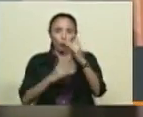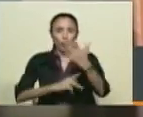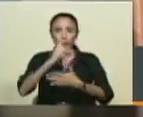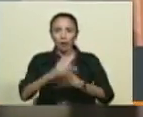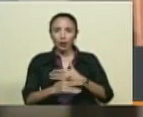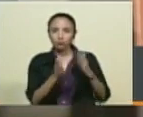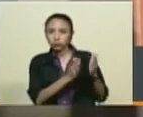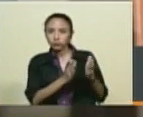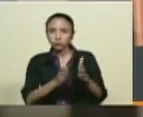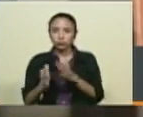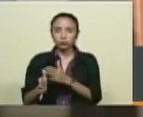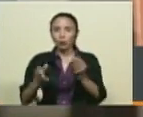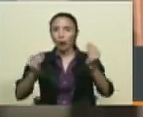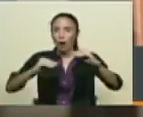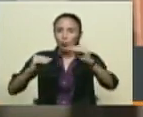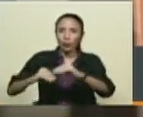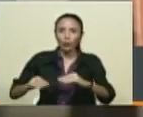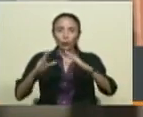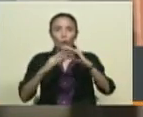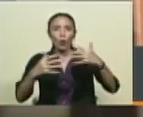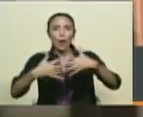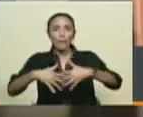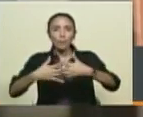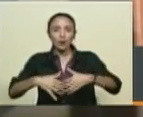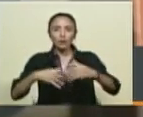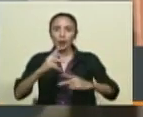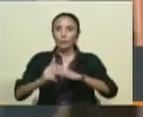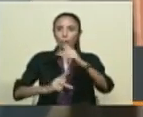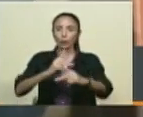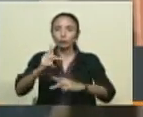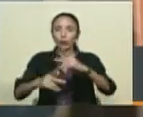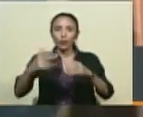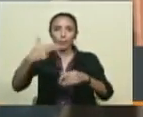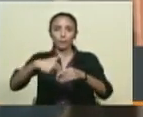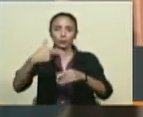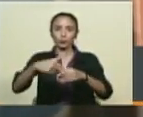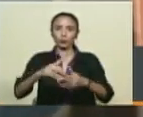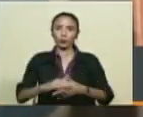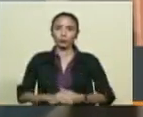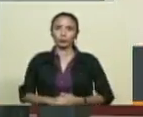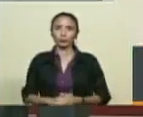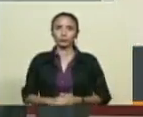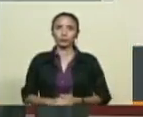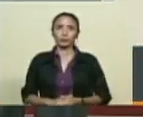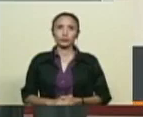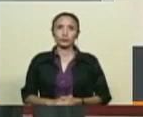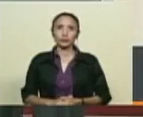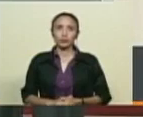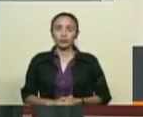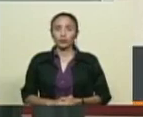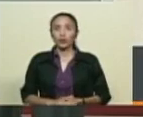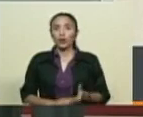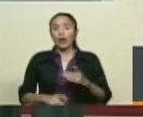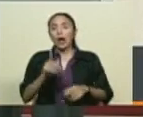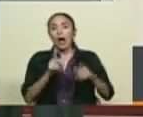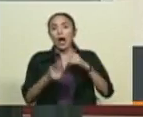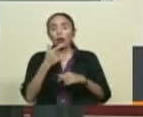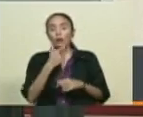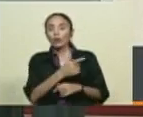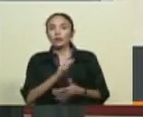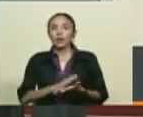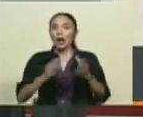acuerdo OPEC y productores no OPEC. Algunos lo llaman en el mundo el acuerdo OPEC